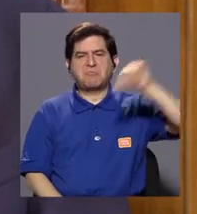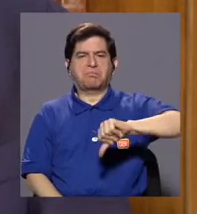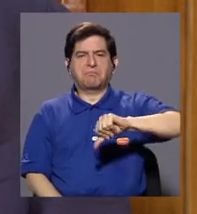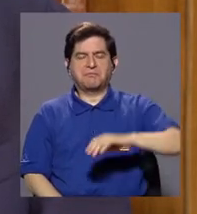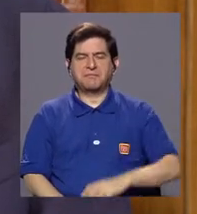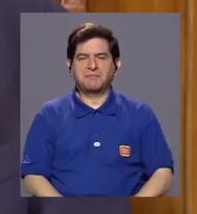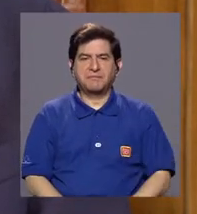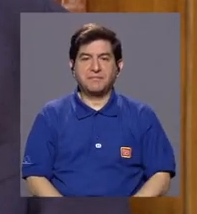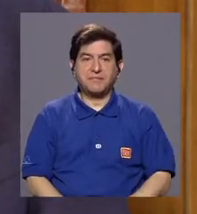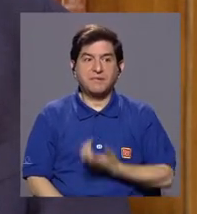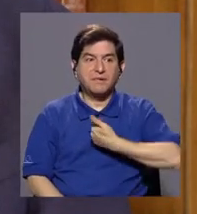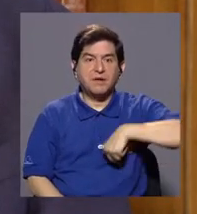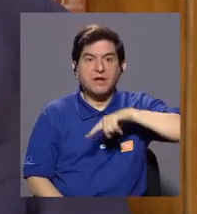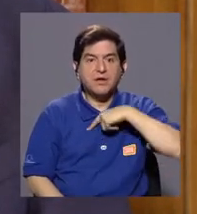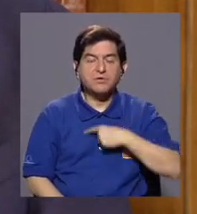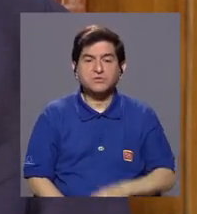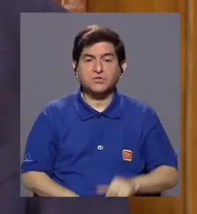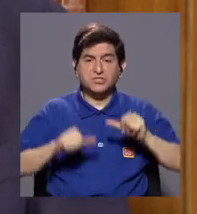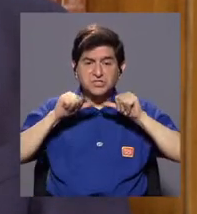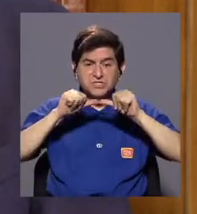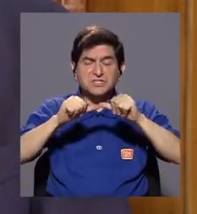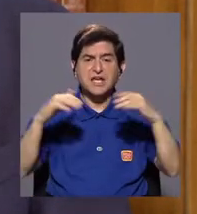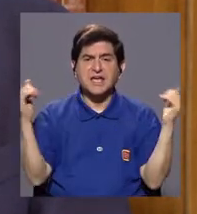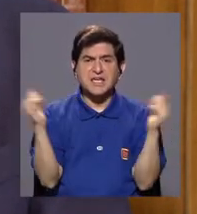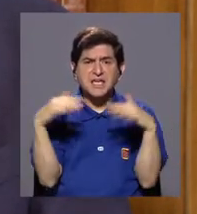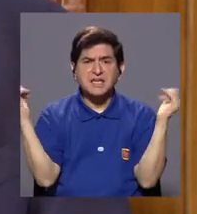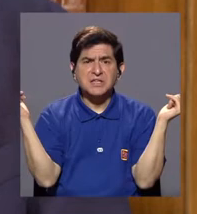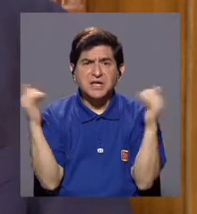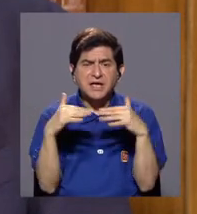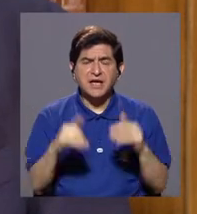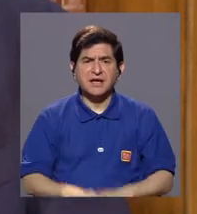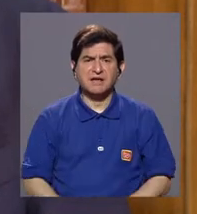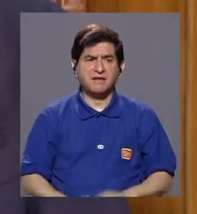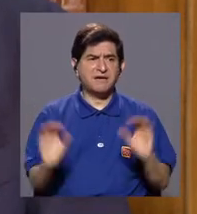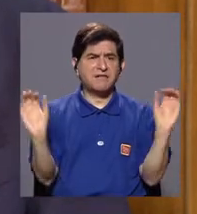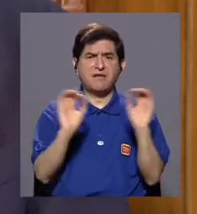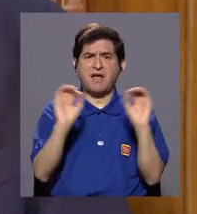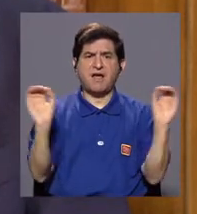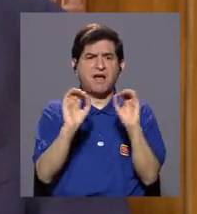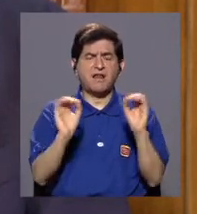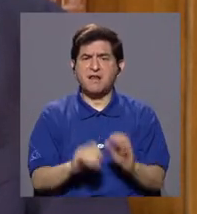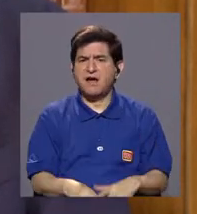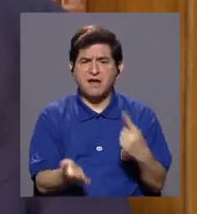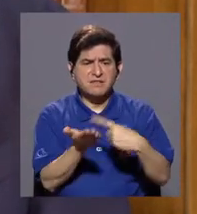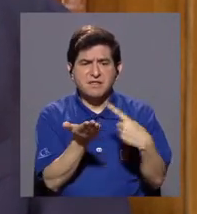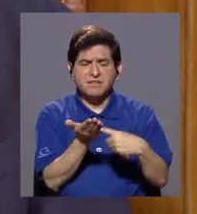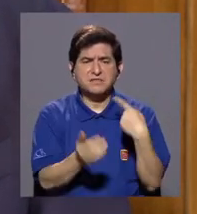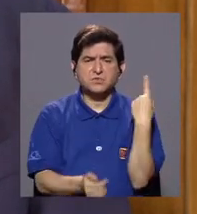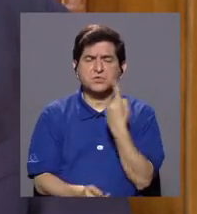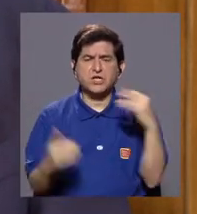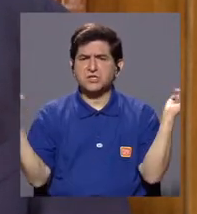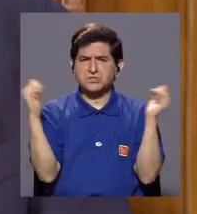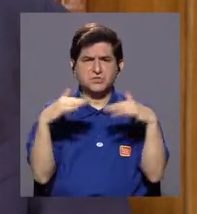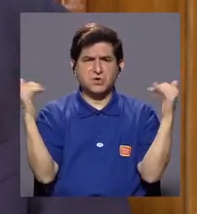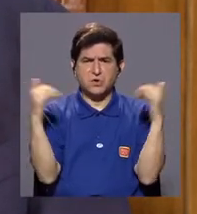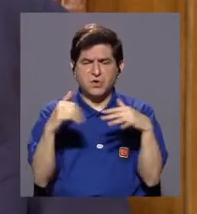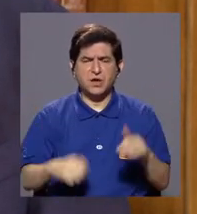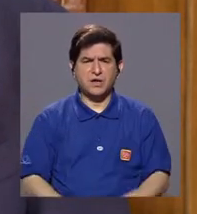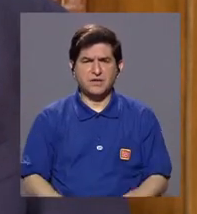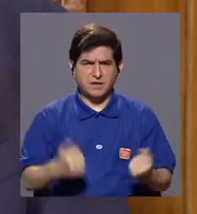iniciativa y nos quedamos con la guerra. No había nada sobre la mesa excepto la guerra. El